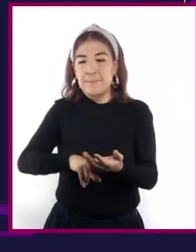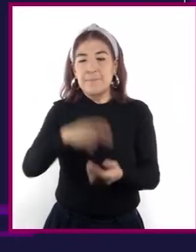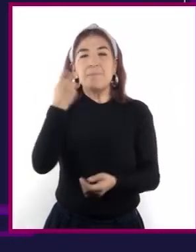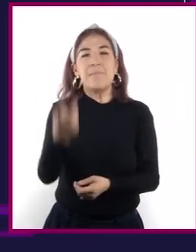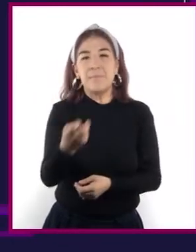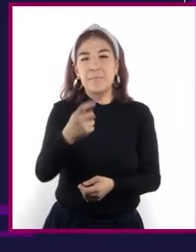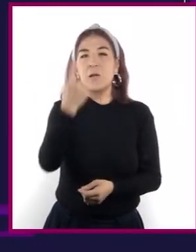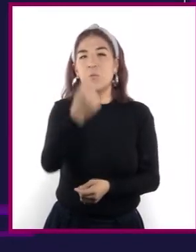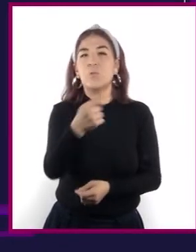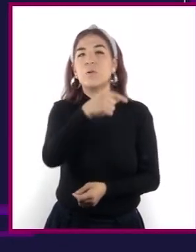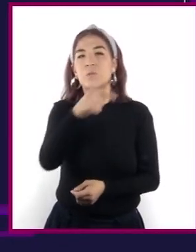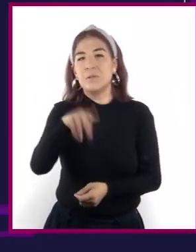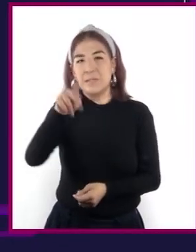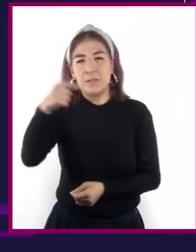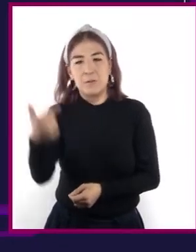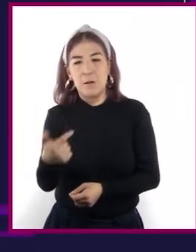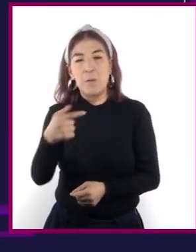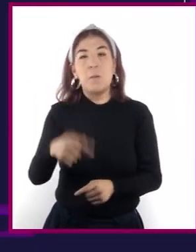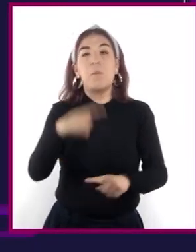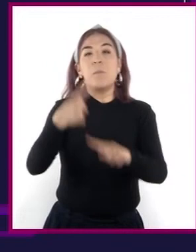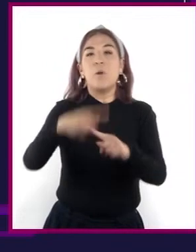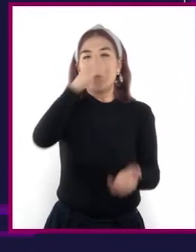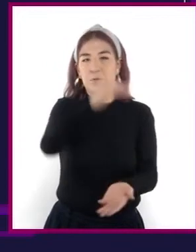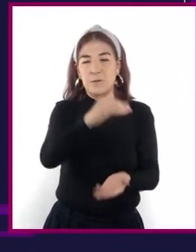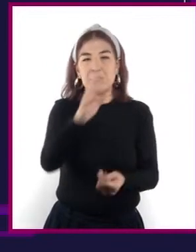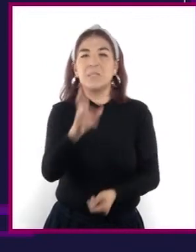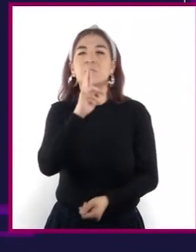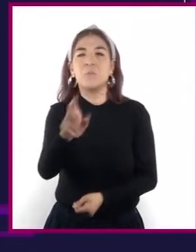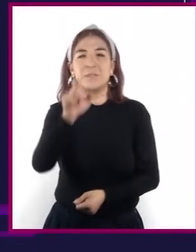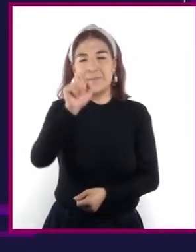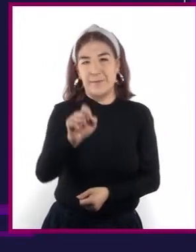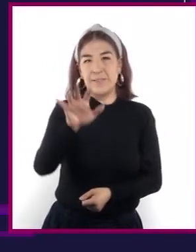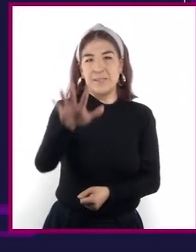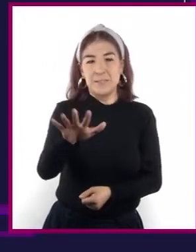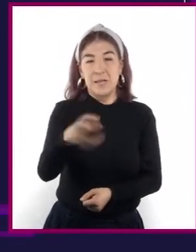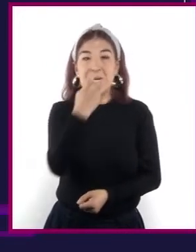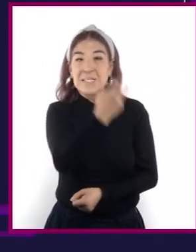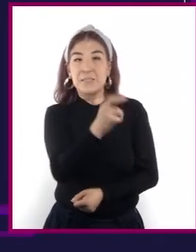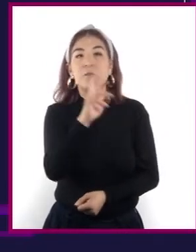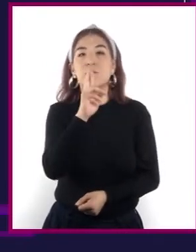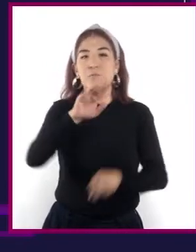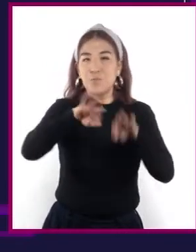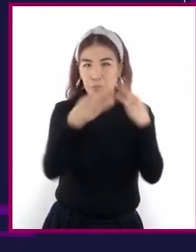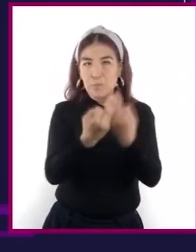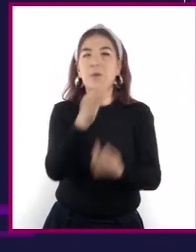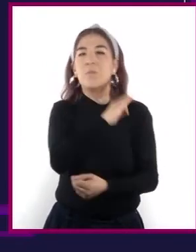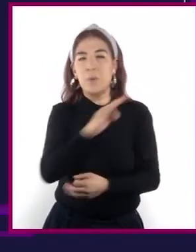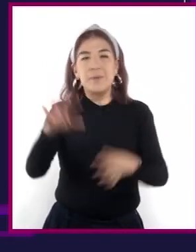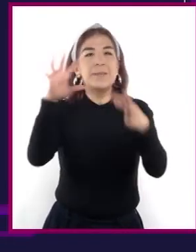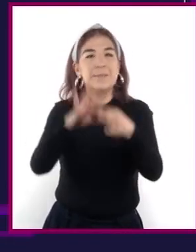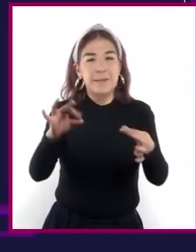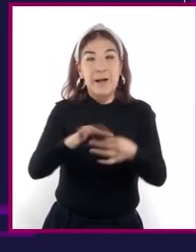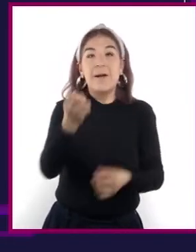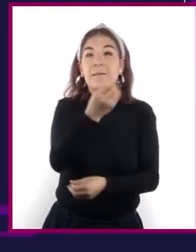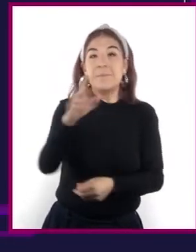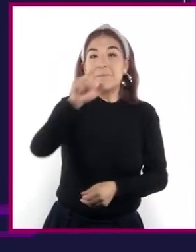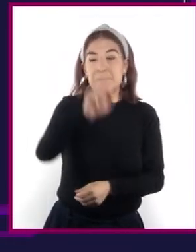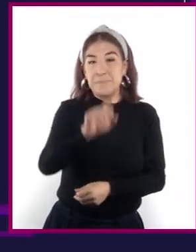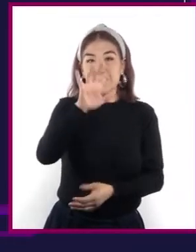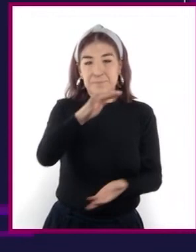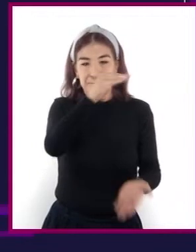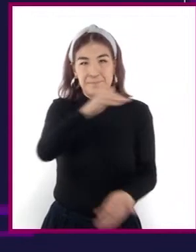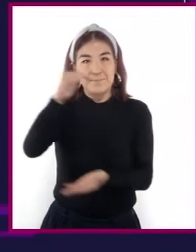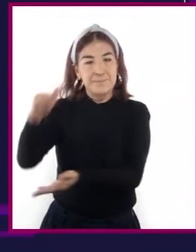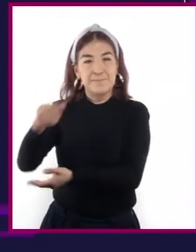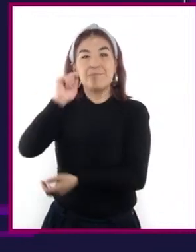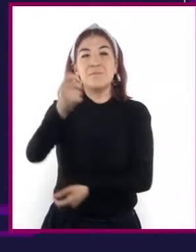1 kilogramo por paquete, obteniendo 25. De esta manera se puede afirmar que tendremos 25 paquetes